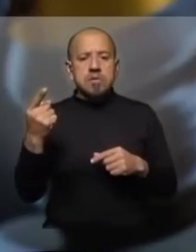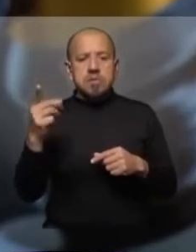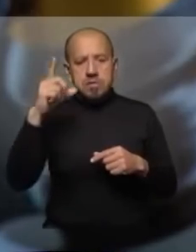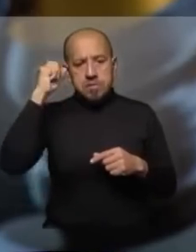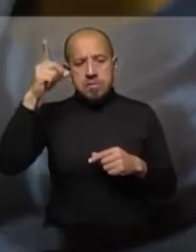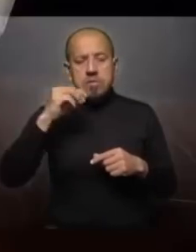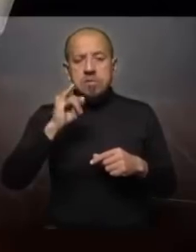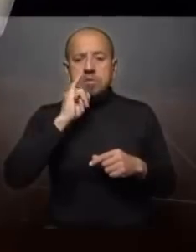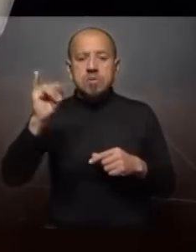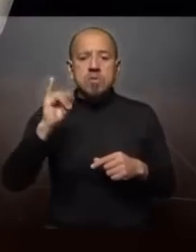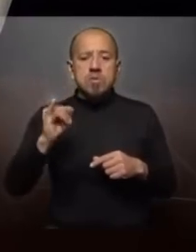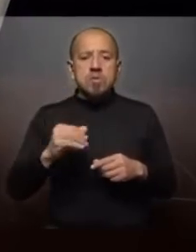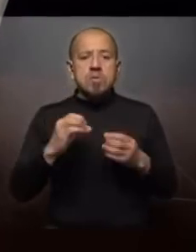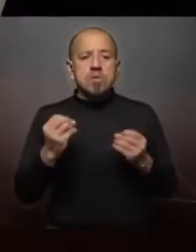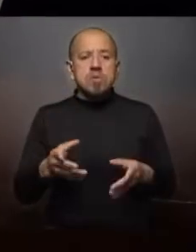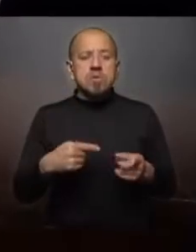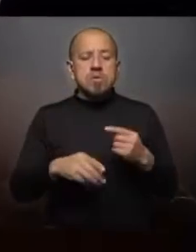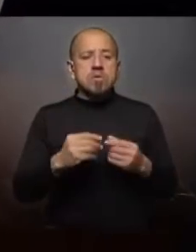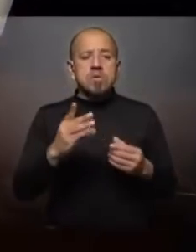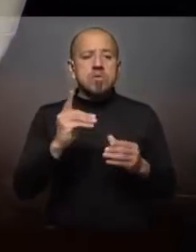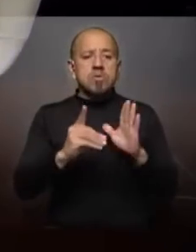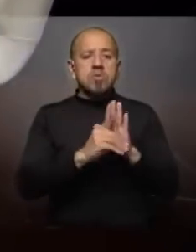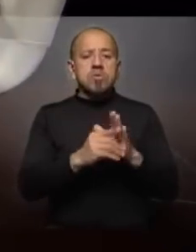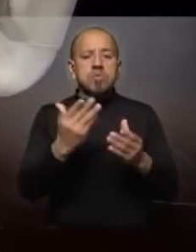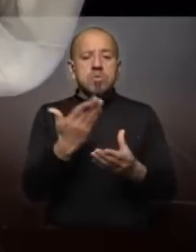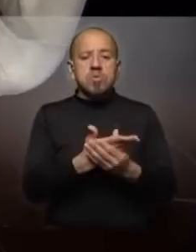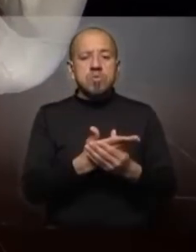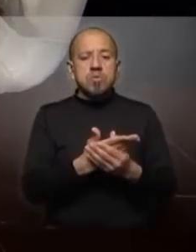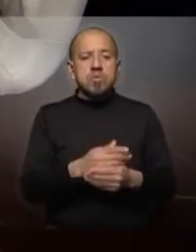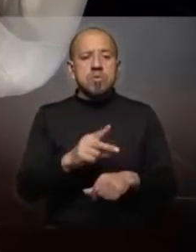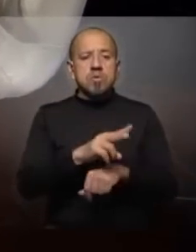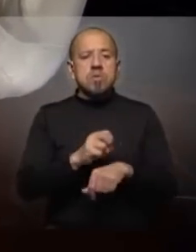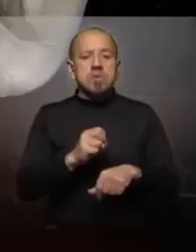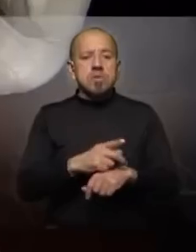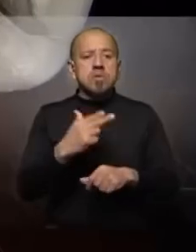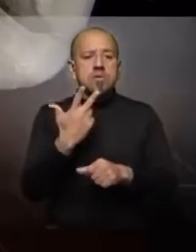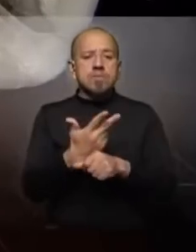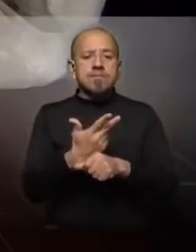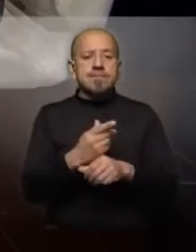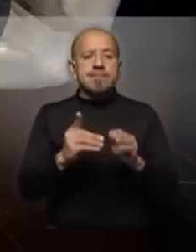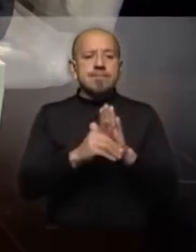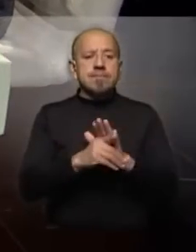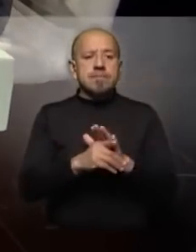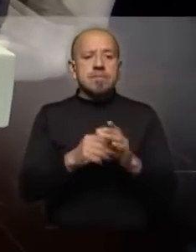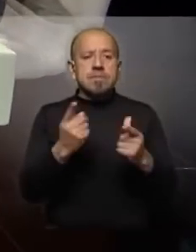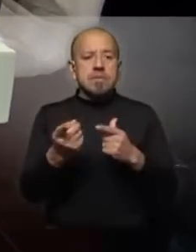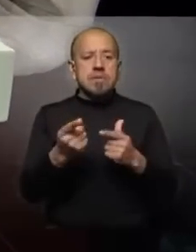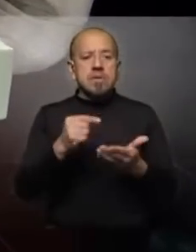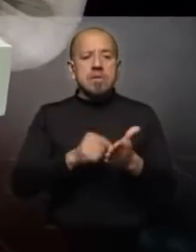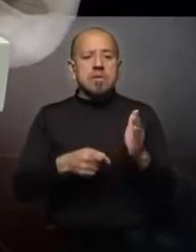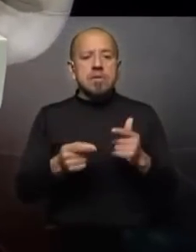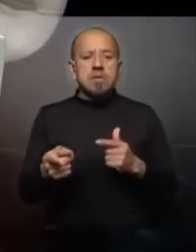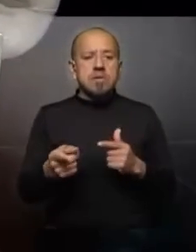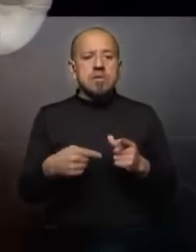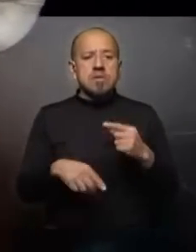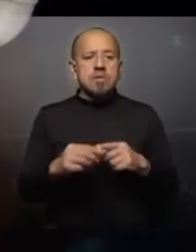que hizo una denuncia porque le habían filtrado un documento y resulta que en la fiscalía presentó tres documentos distintos como el documento que se había firmado